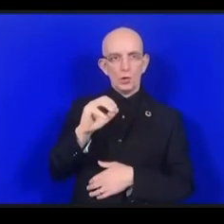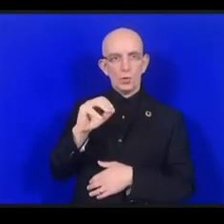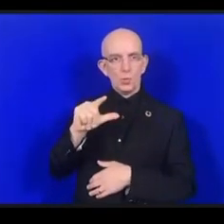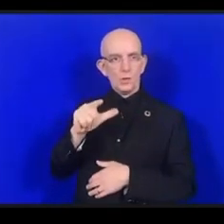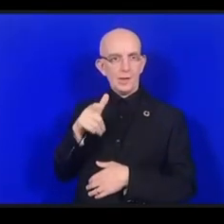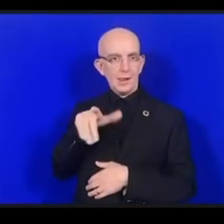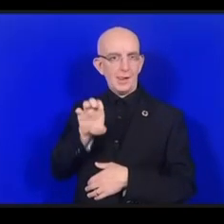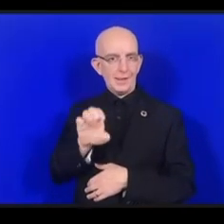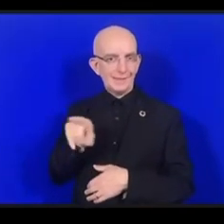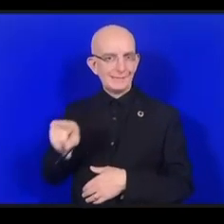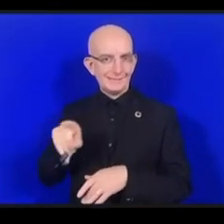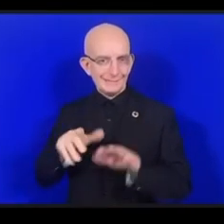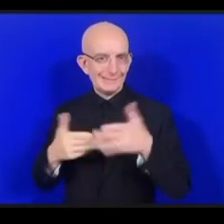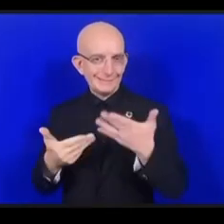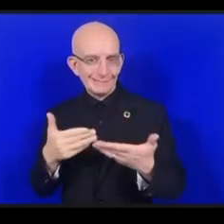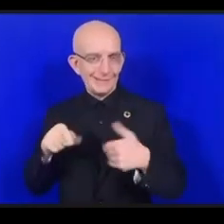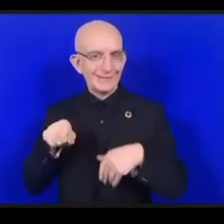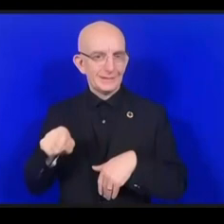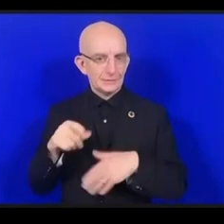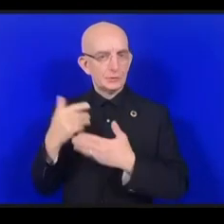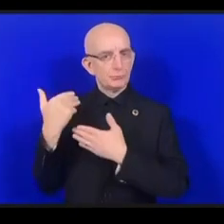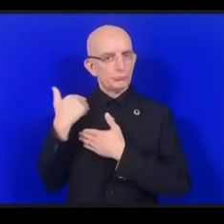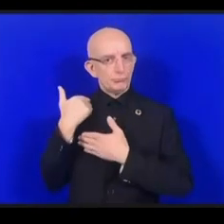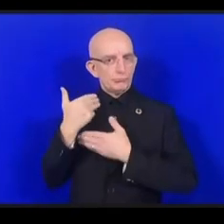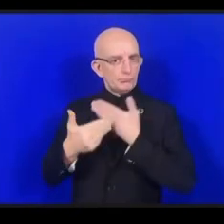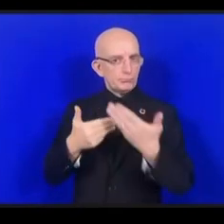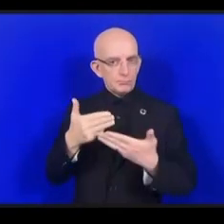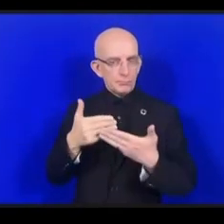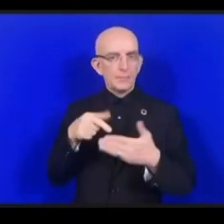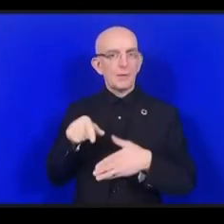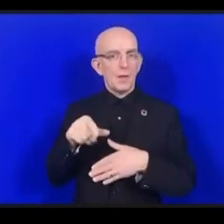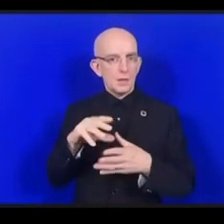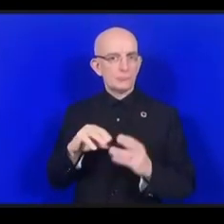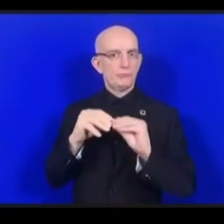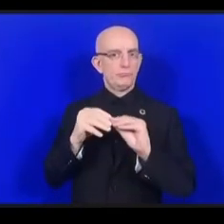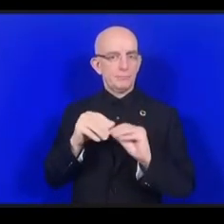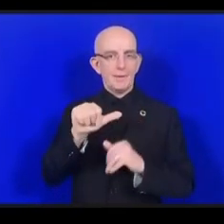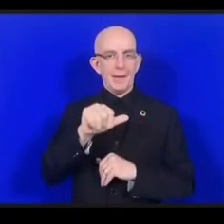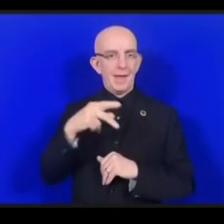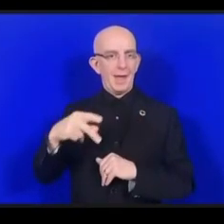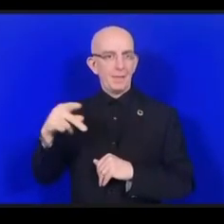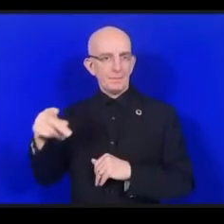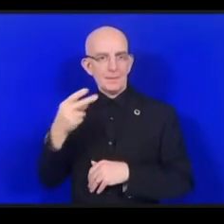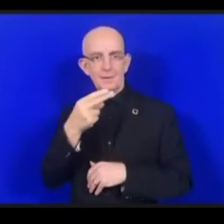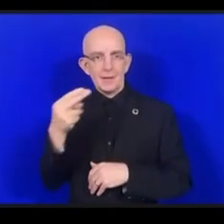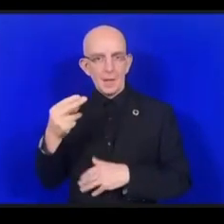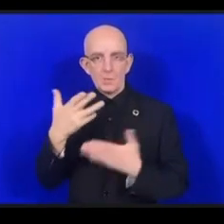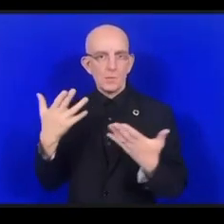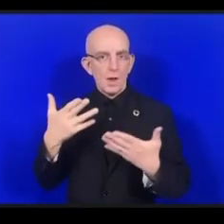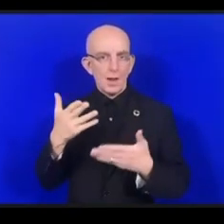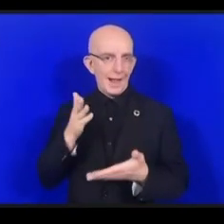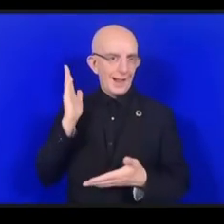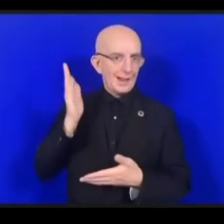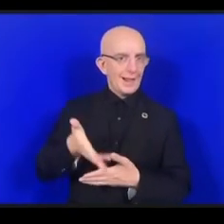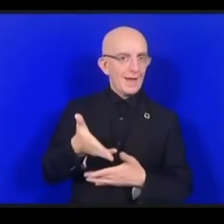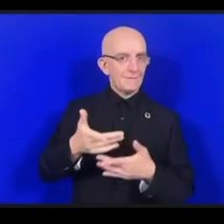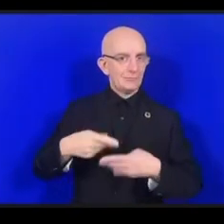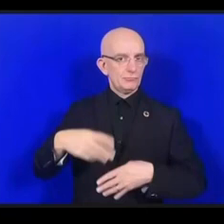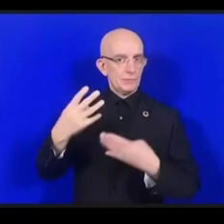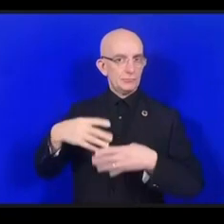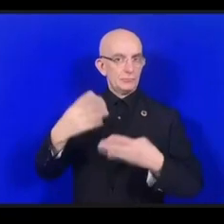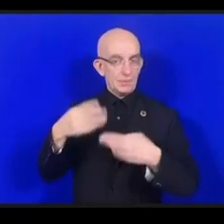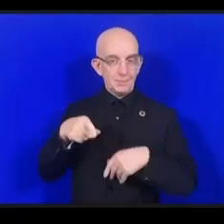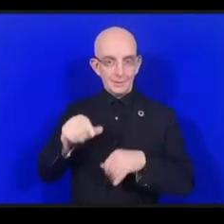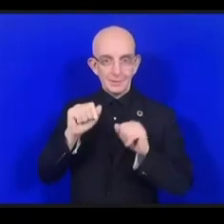recoge sonido y lo transcribe en un móvil para que vean lo que dice otra persona funciona en 120 lenguas y lo